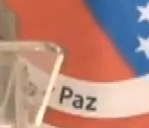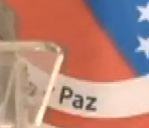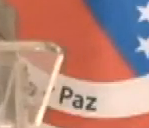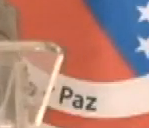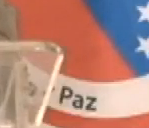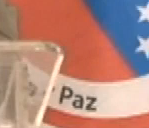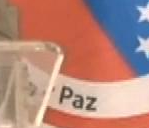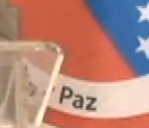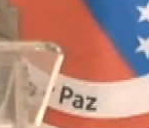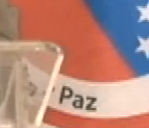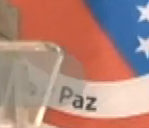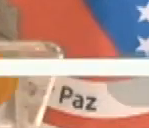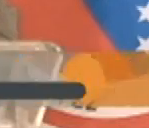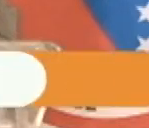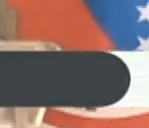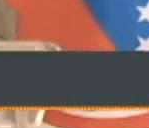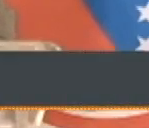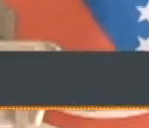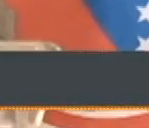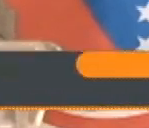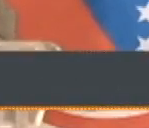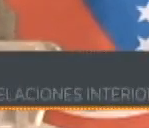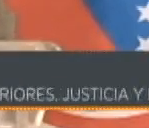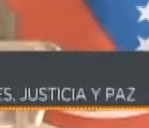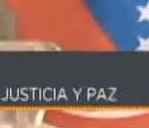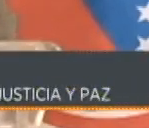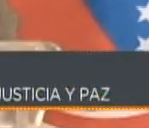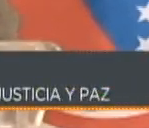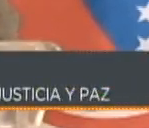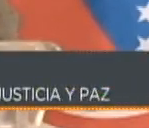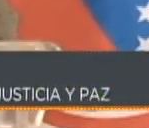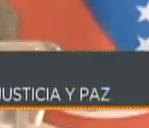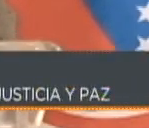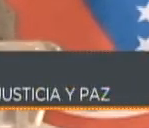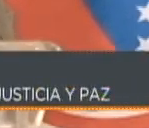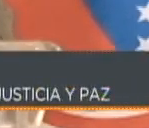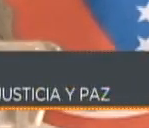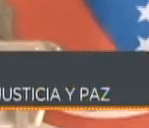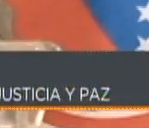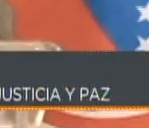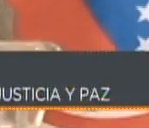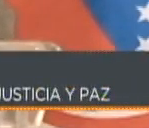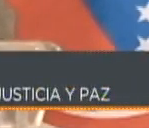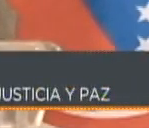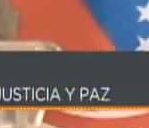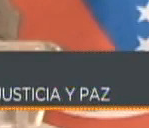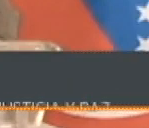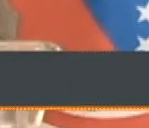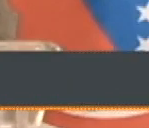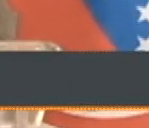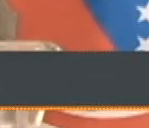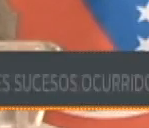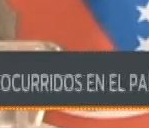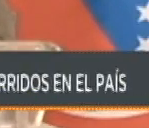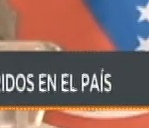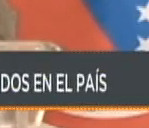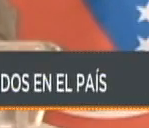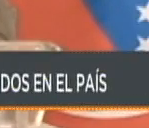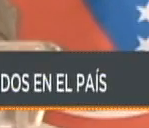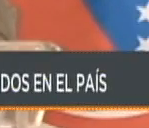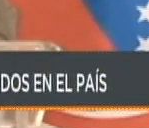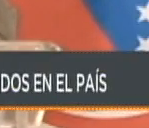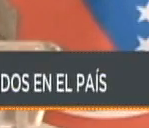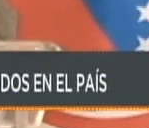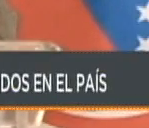informar que una vez más la derecha violenta sigue con el único propósito